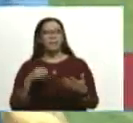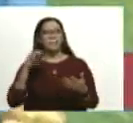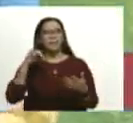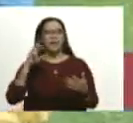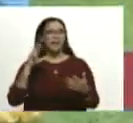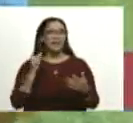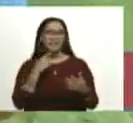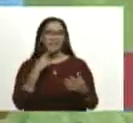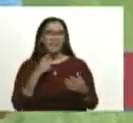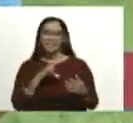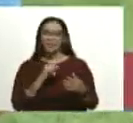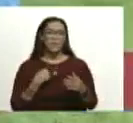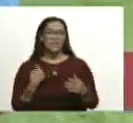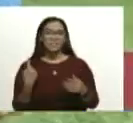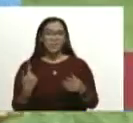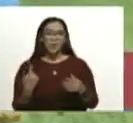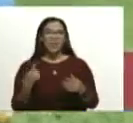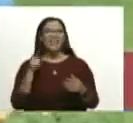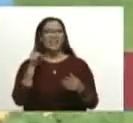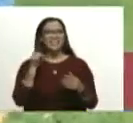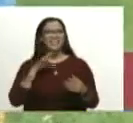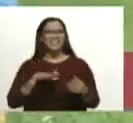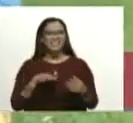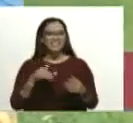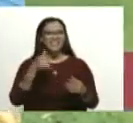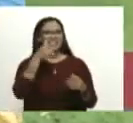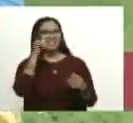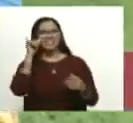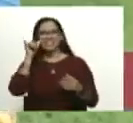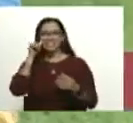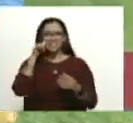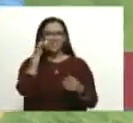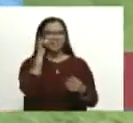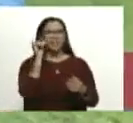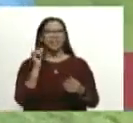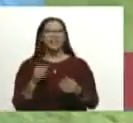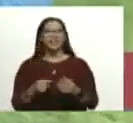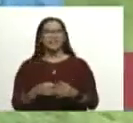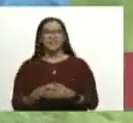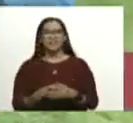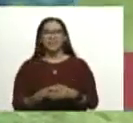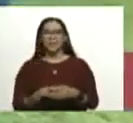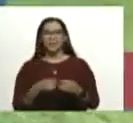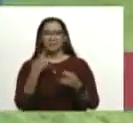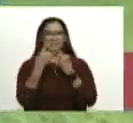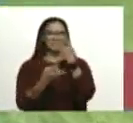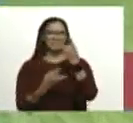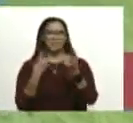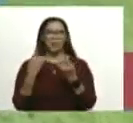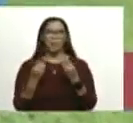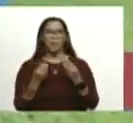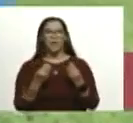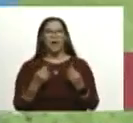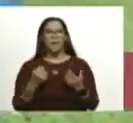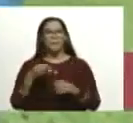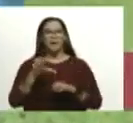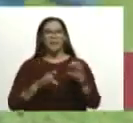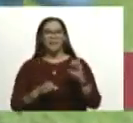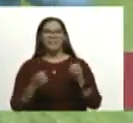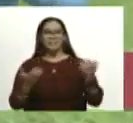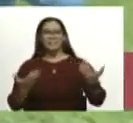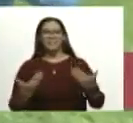Yo dije que no vine sola, ella está merodeando el zoológico de Caricuao. Le llamaron la atención muchísimas de las especies, pero vamos a ver qué nos